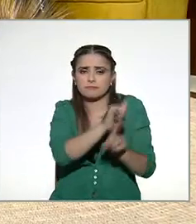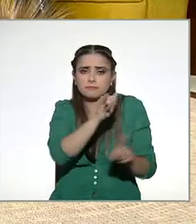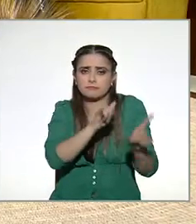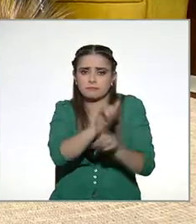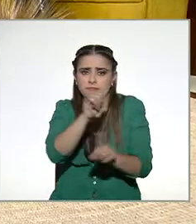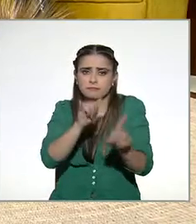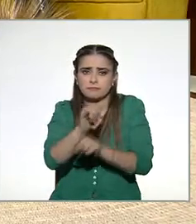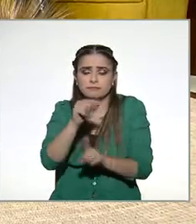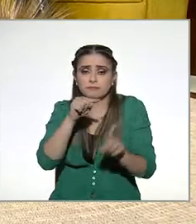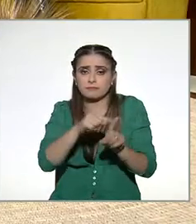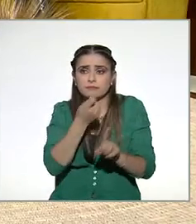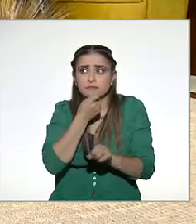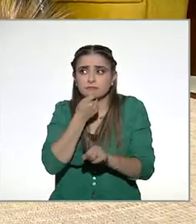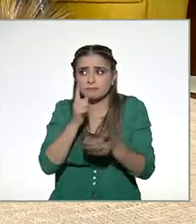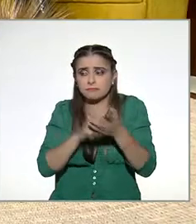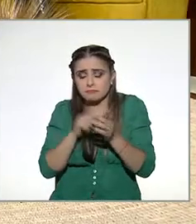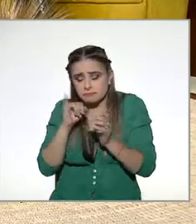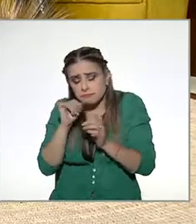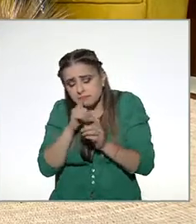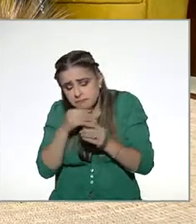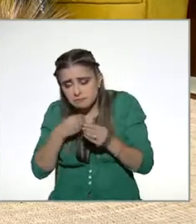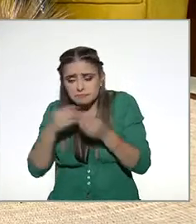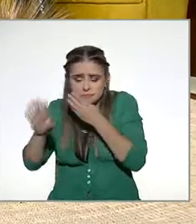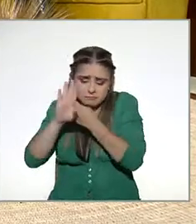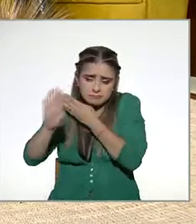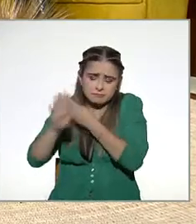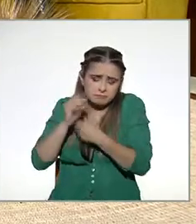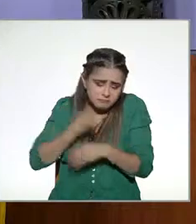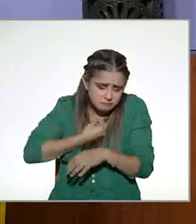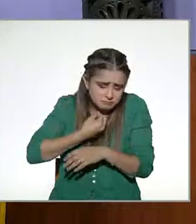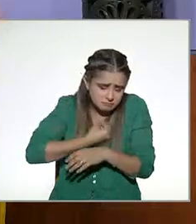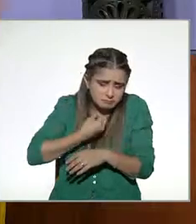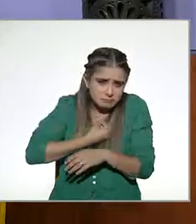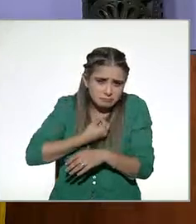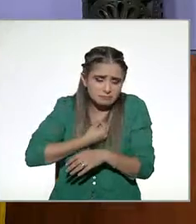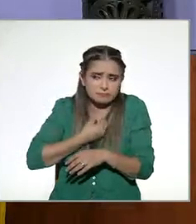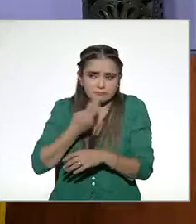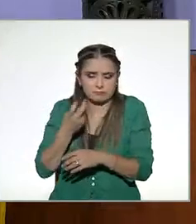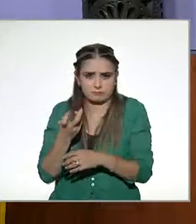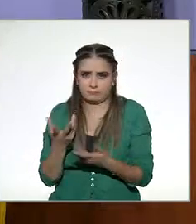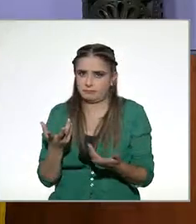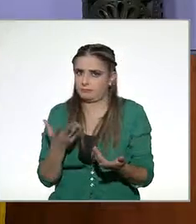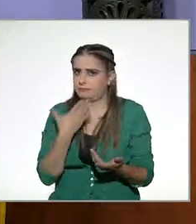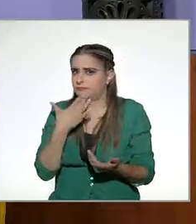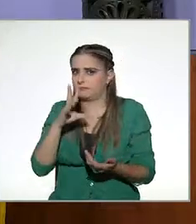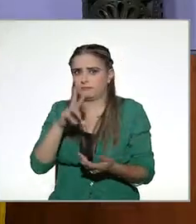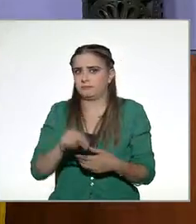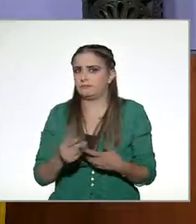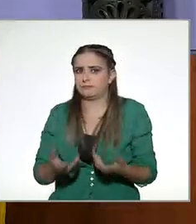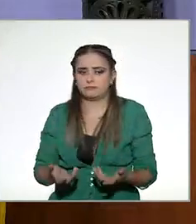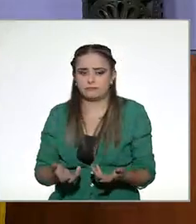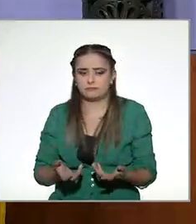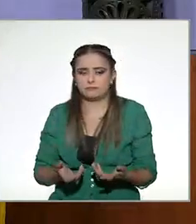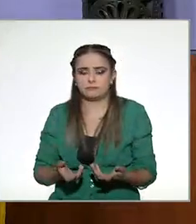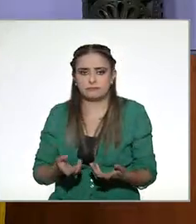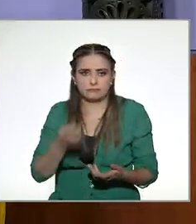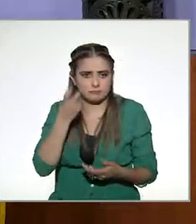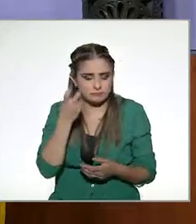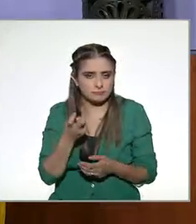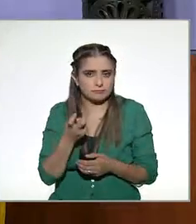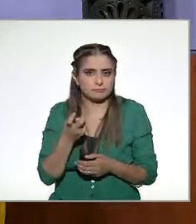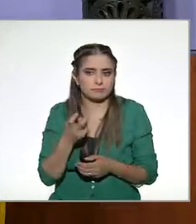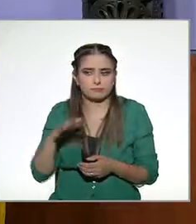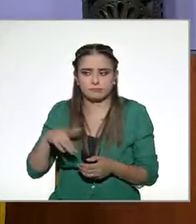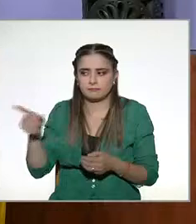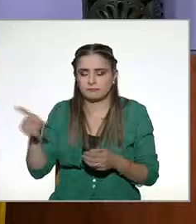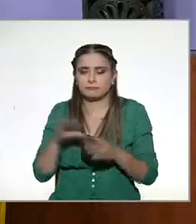posición del niño donde está ubicado en su propio entorno. justo un poco la pregunta es decir precisamente en esto